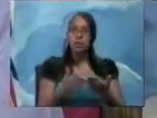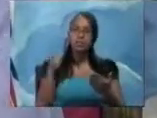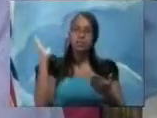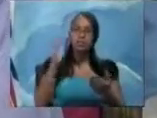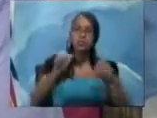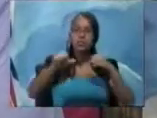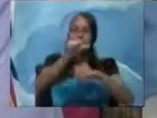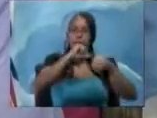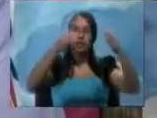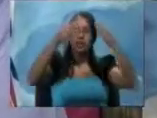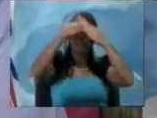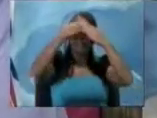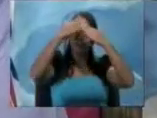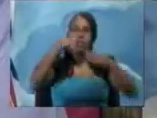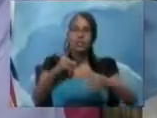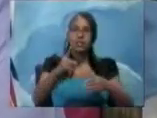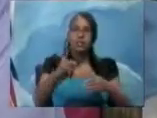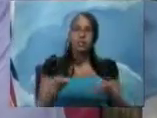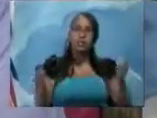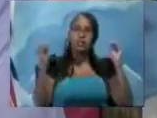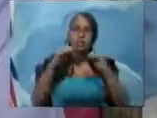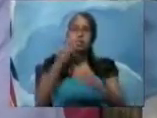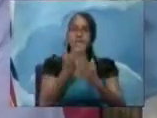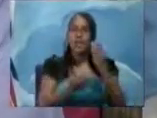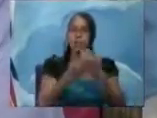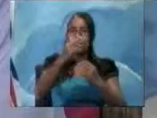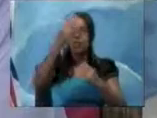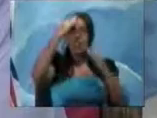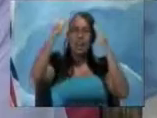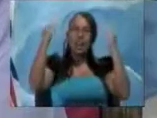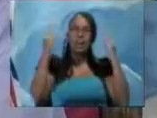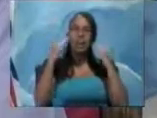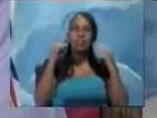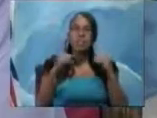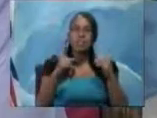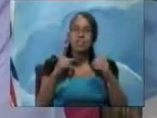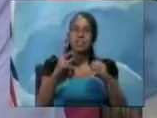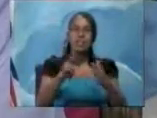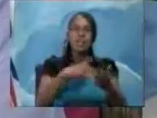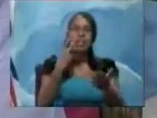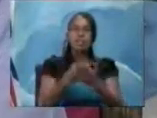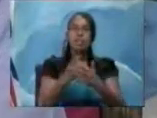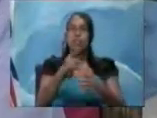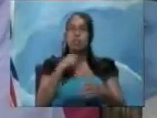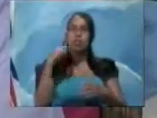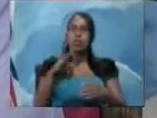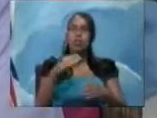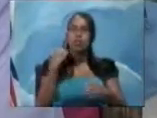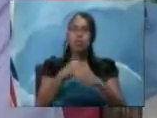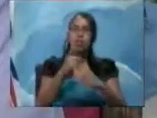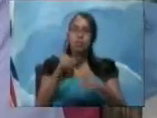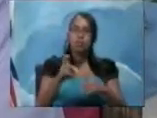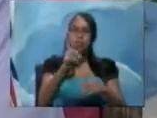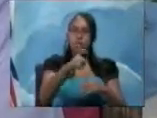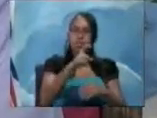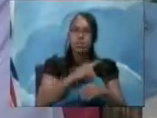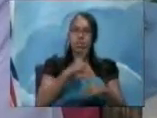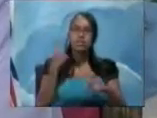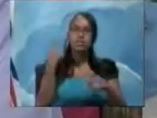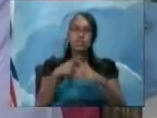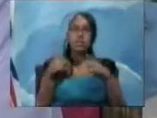aceite ungido le puse la mano en la cabeza y cayó esa mujer enrollada como un gusano